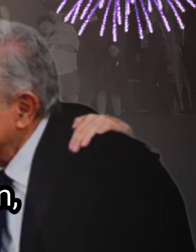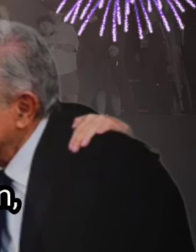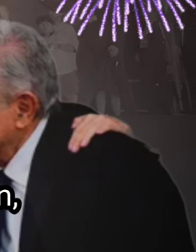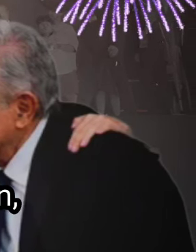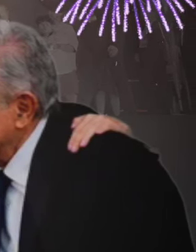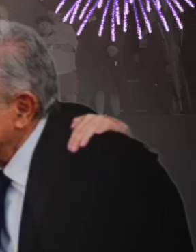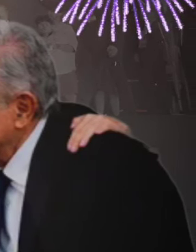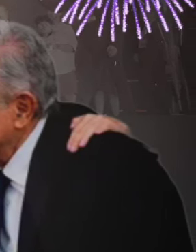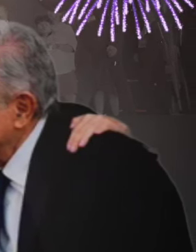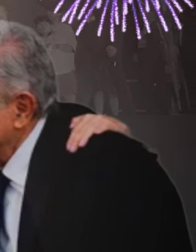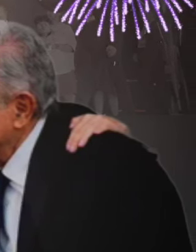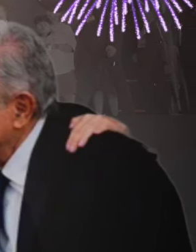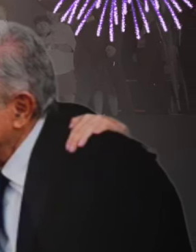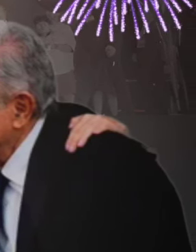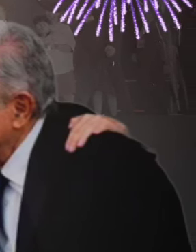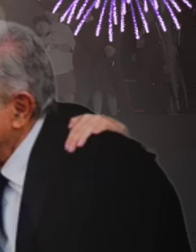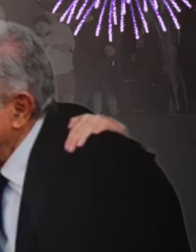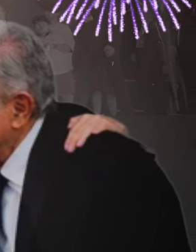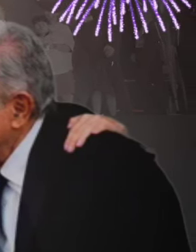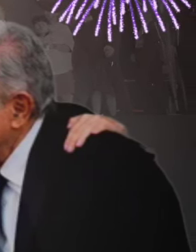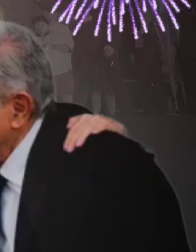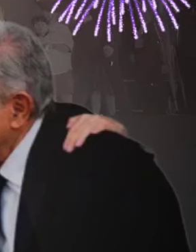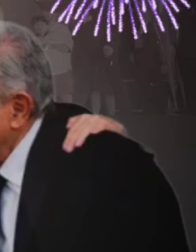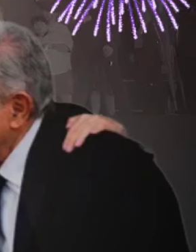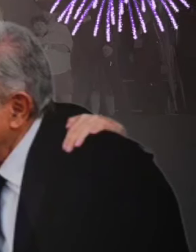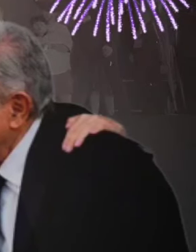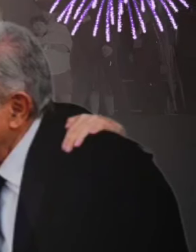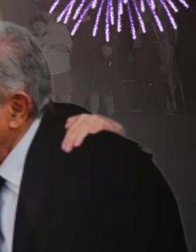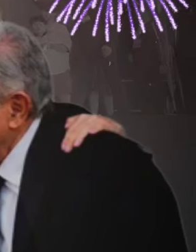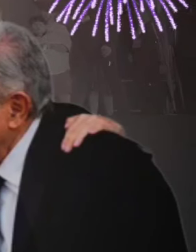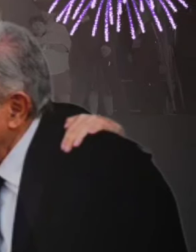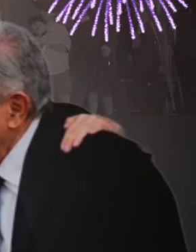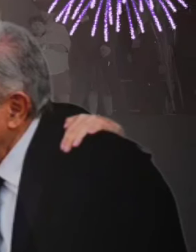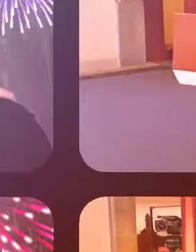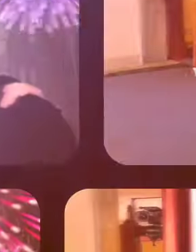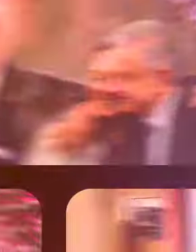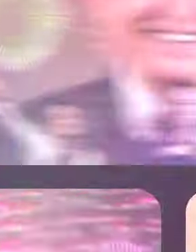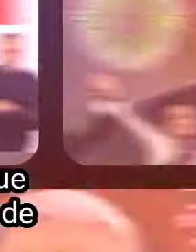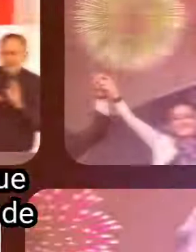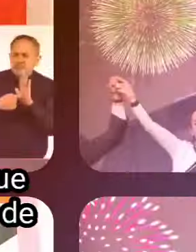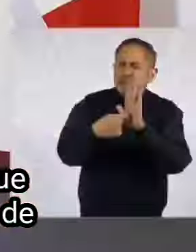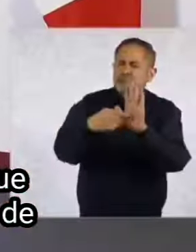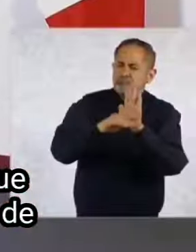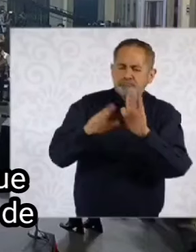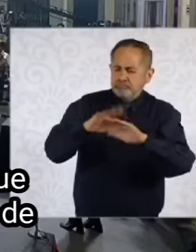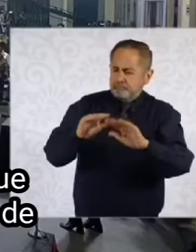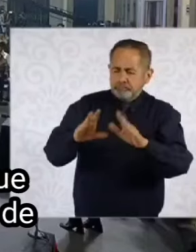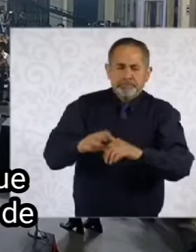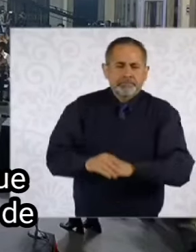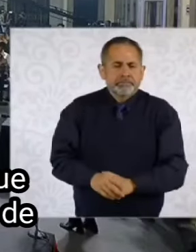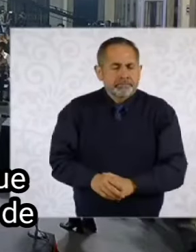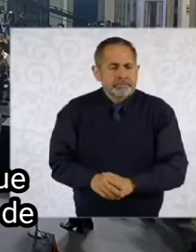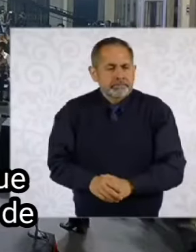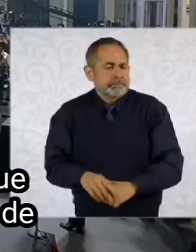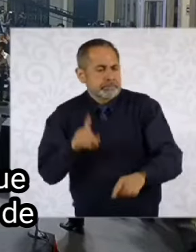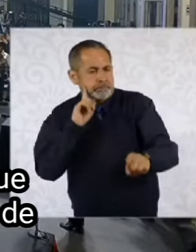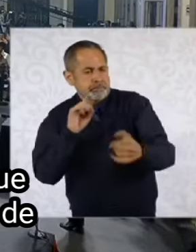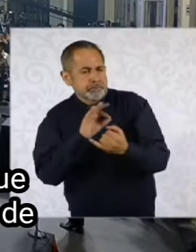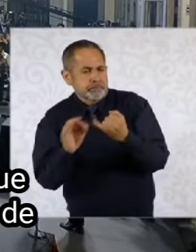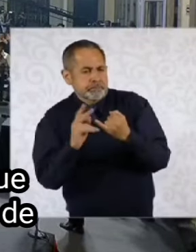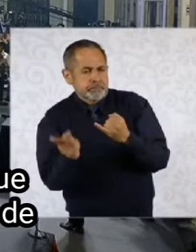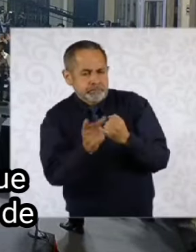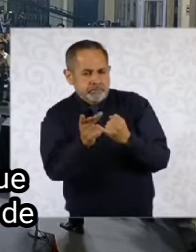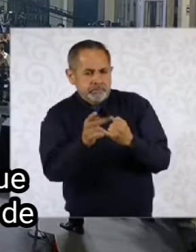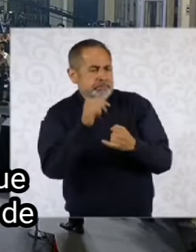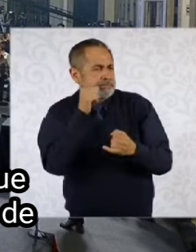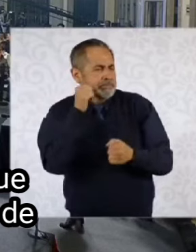también, deja tu like, comparte el video. Abrazo, gente, se los quiere. Una última relacionada con el tema que estaban